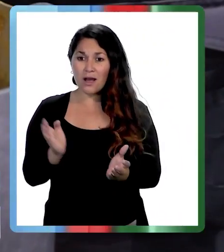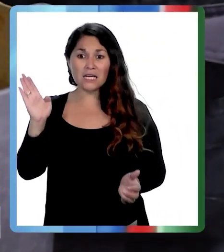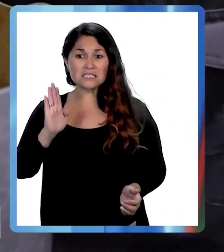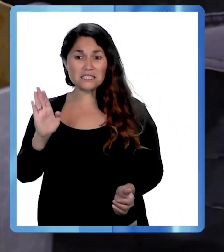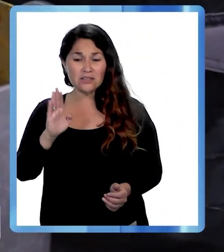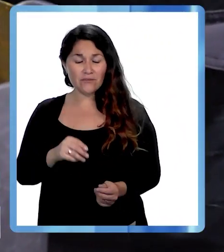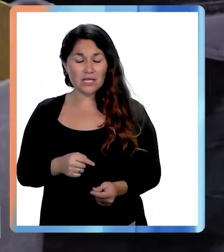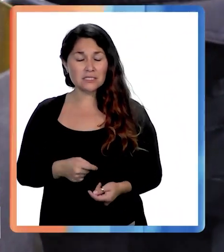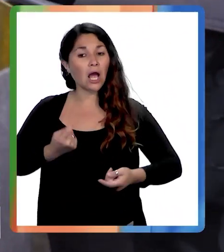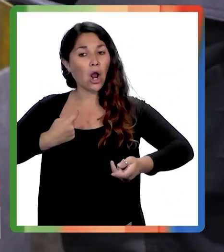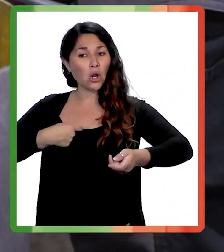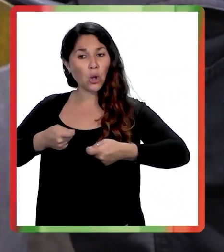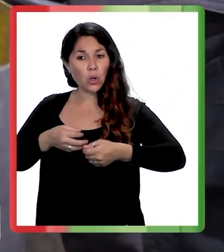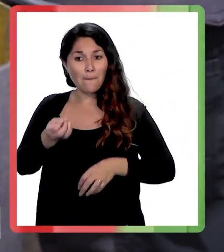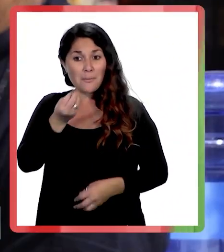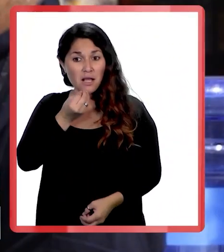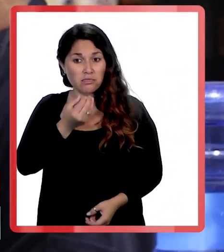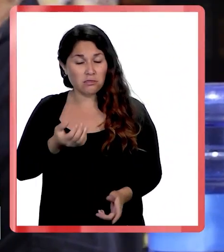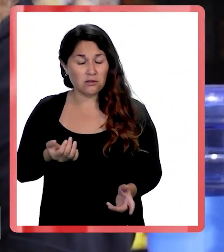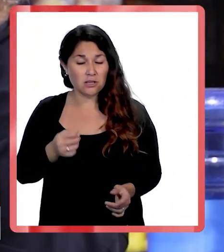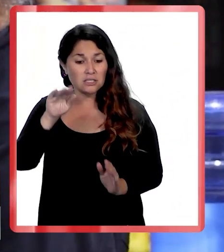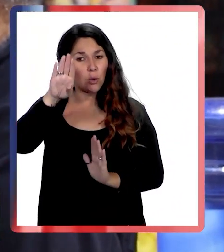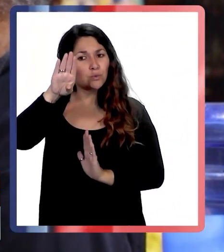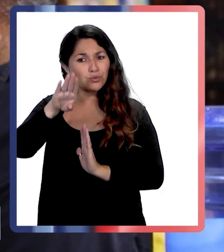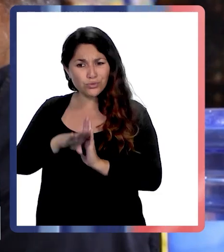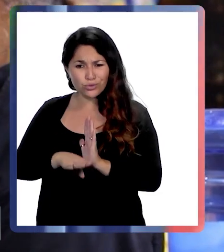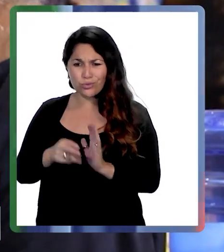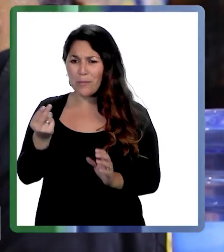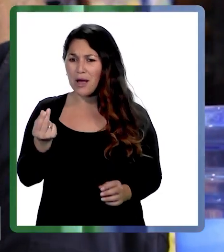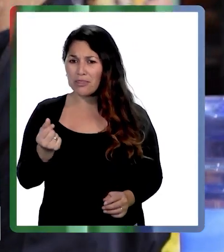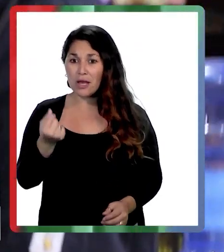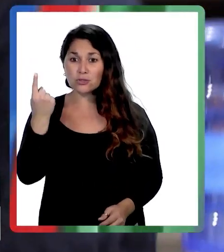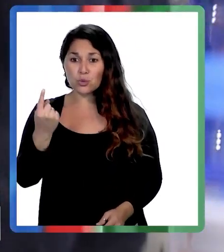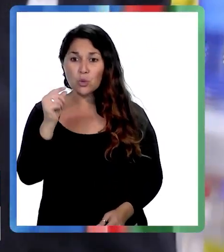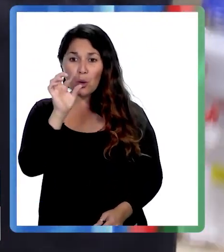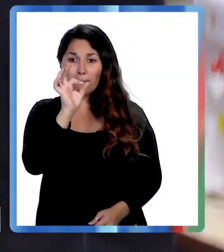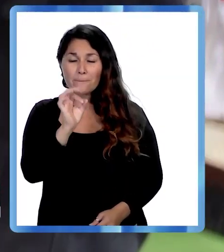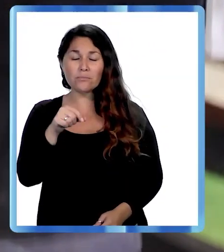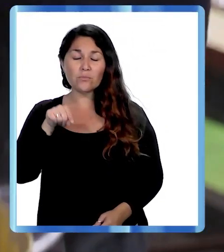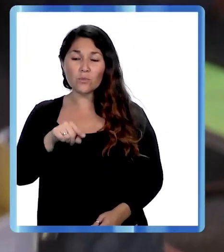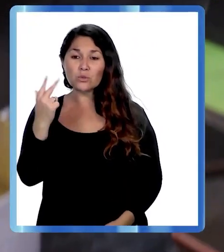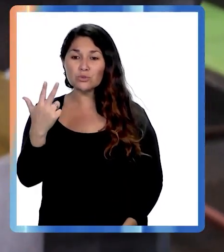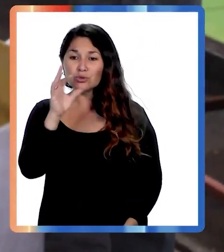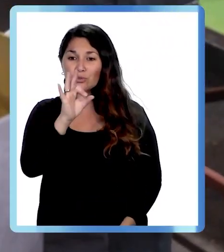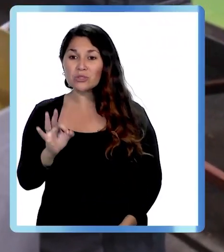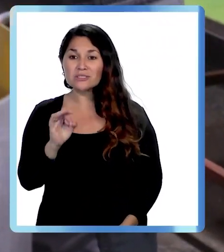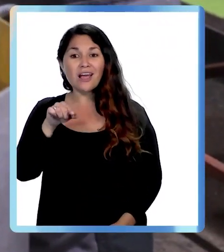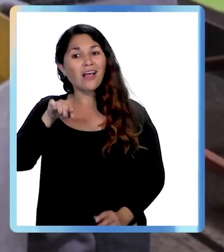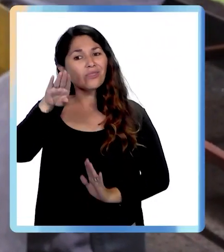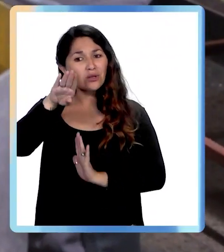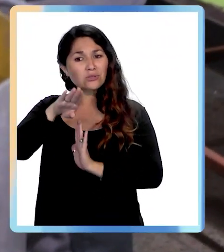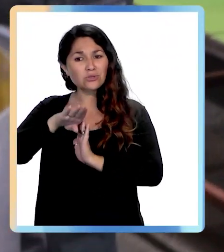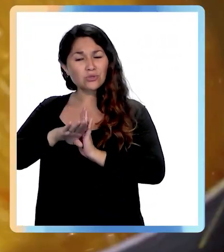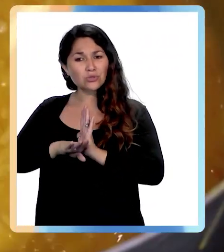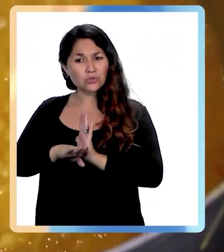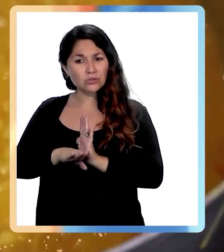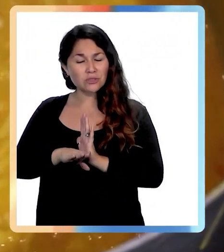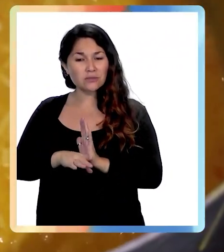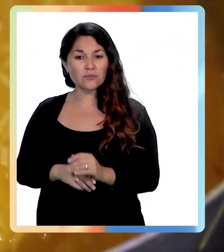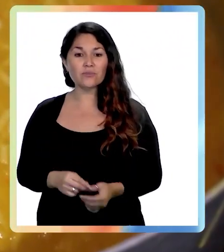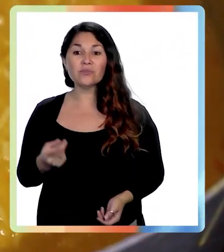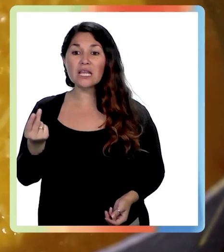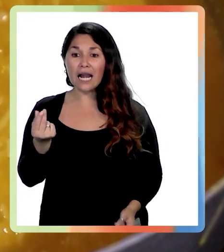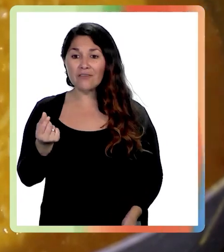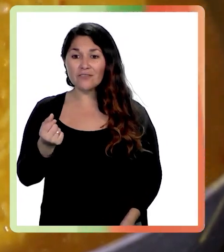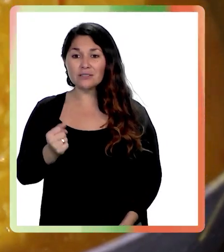su mayor caída mensual en una década, con una disminución del 1,8%. Este descenso, que situó el valor en